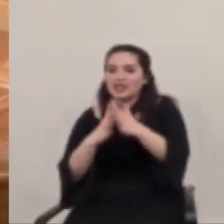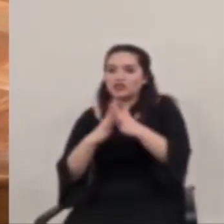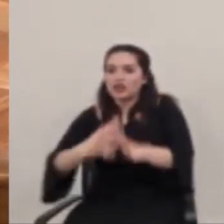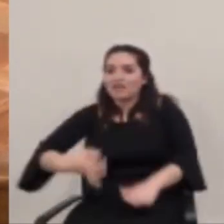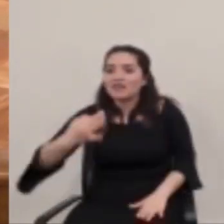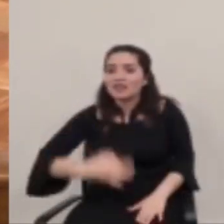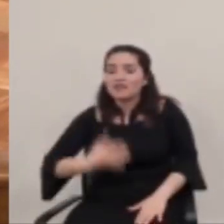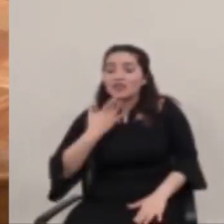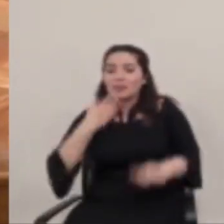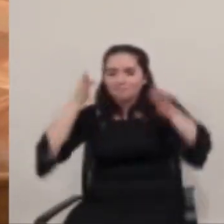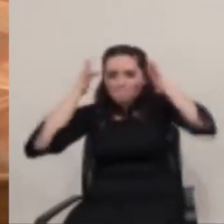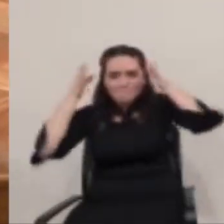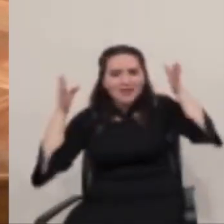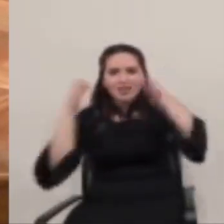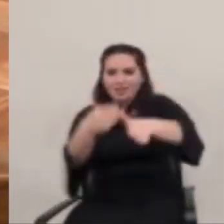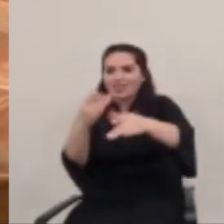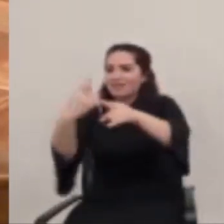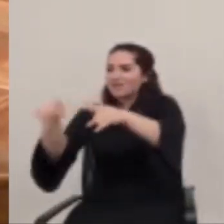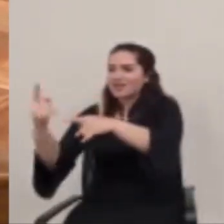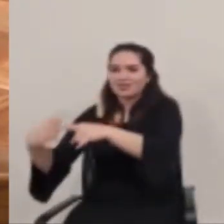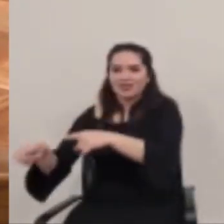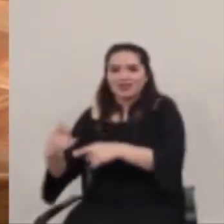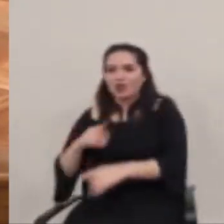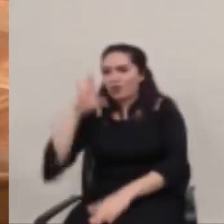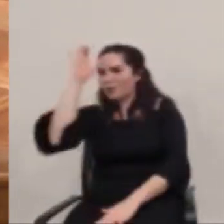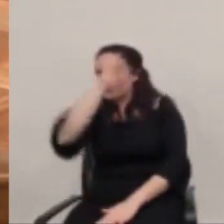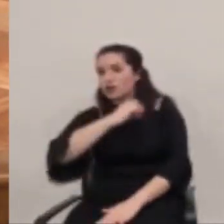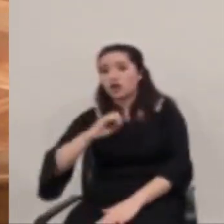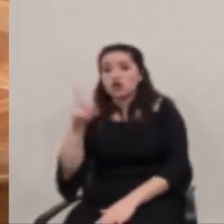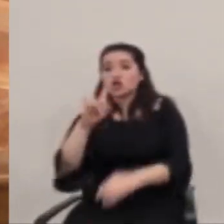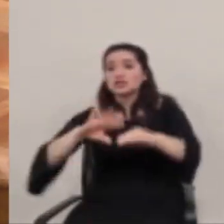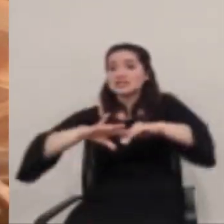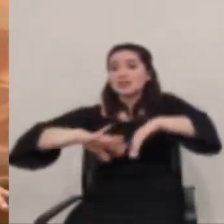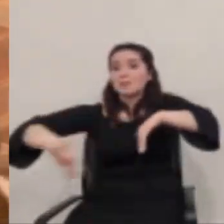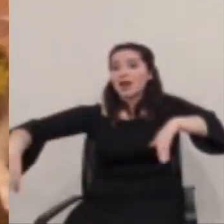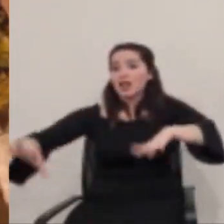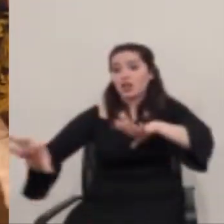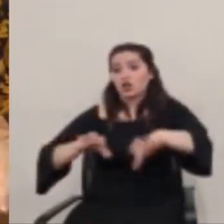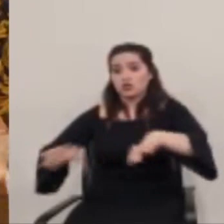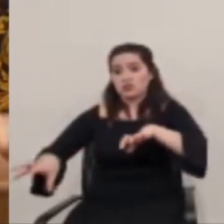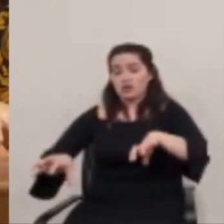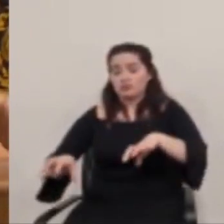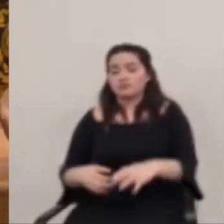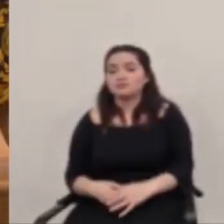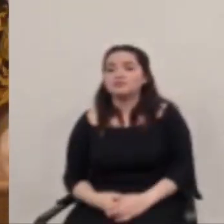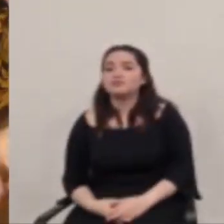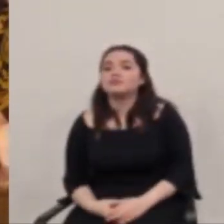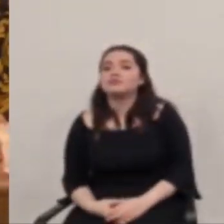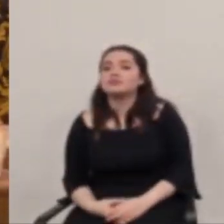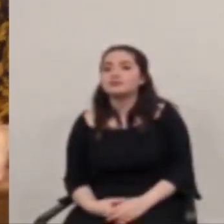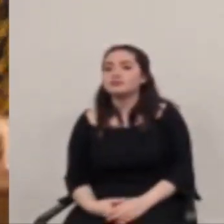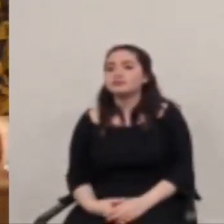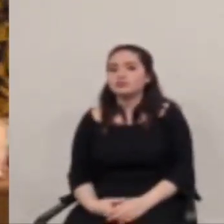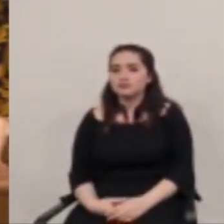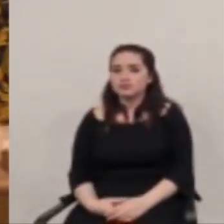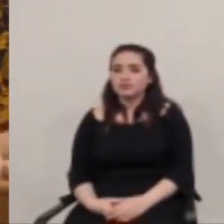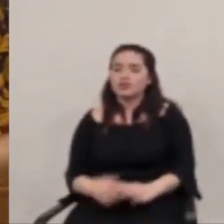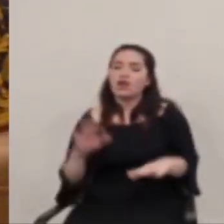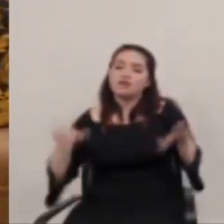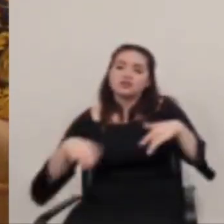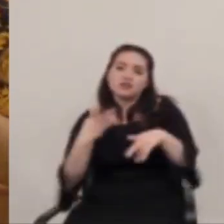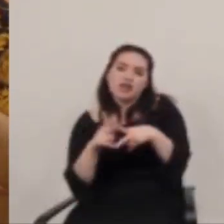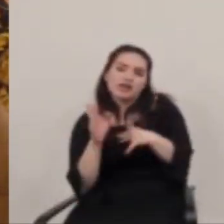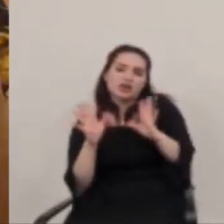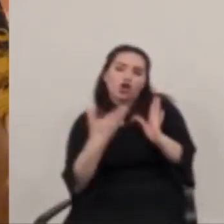mirada interseccional, de finalmente no poder separar las cosas, como se hace en forma de política de